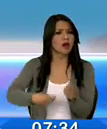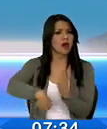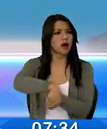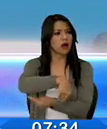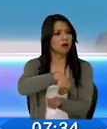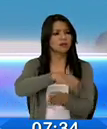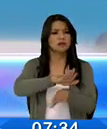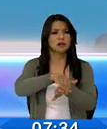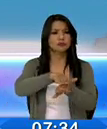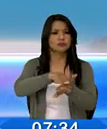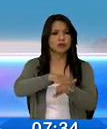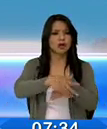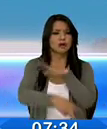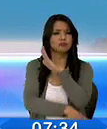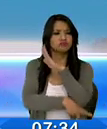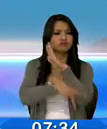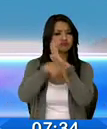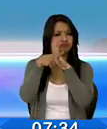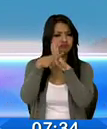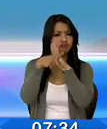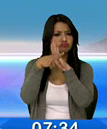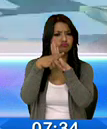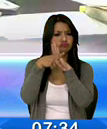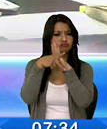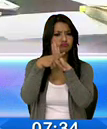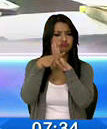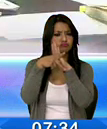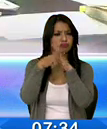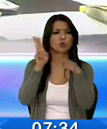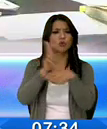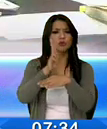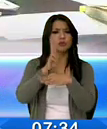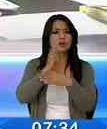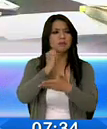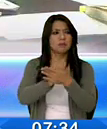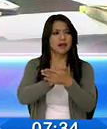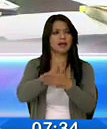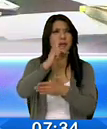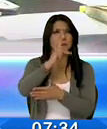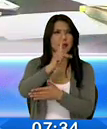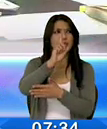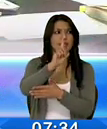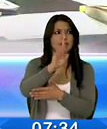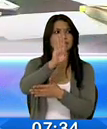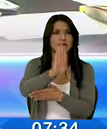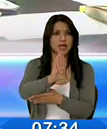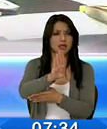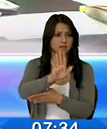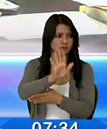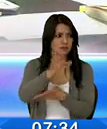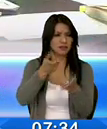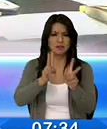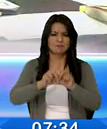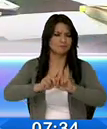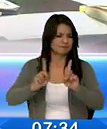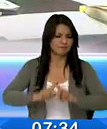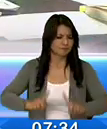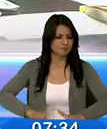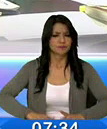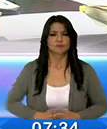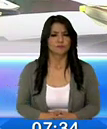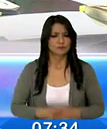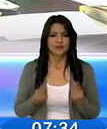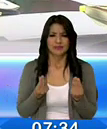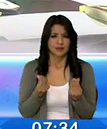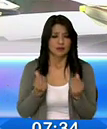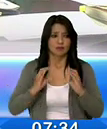por concepto de la explotación del uso de la marca PDB y PDB Lubricantes. En fin, hay mucho